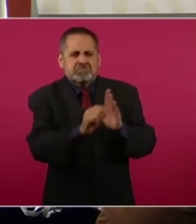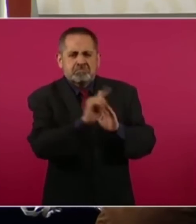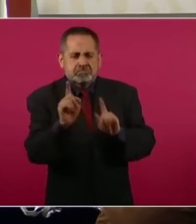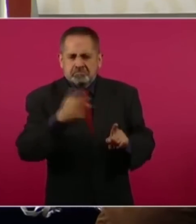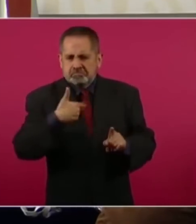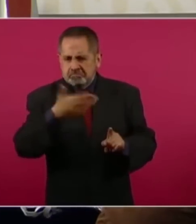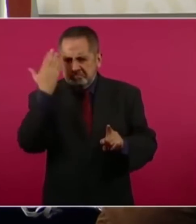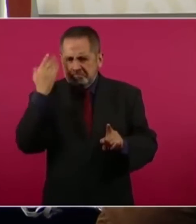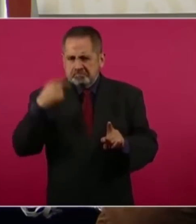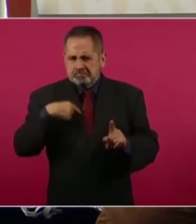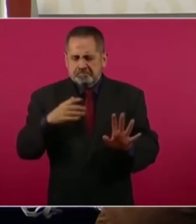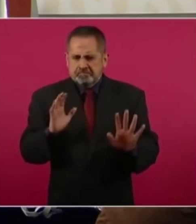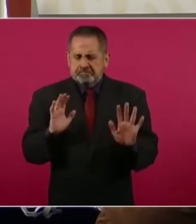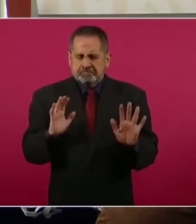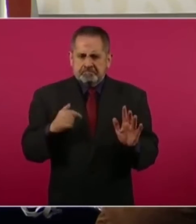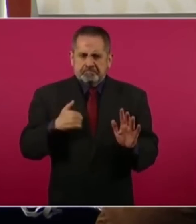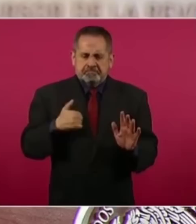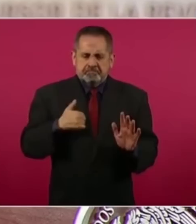Eso